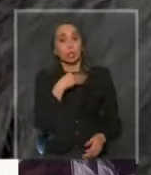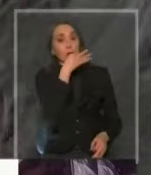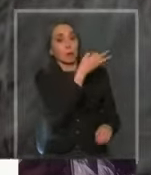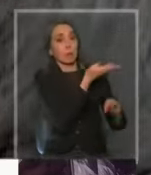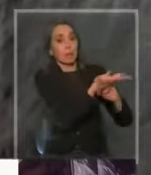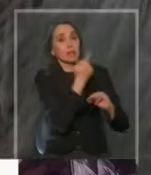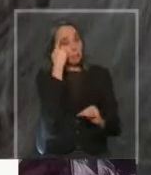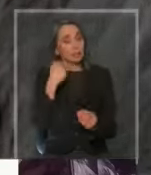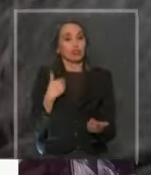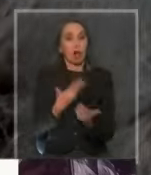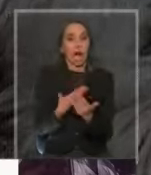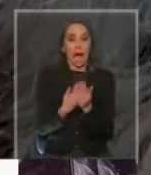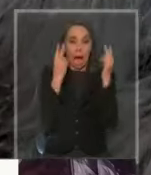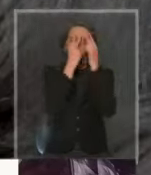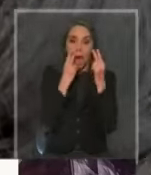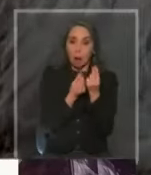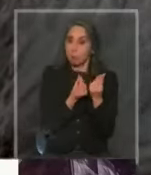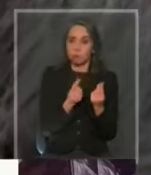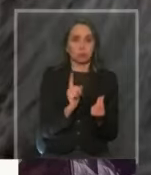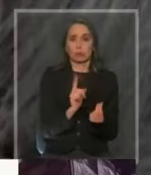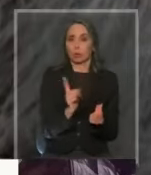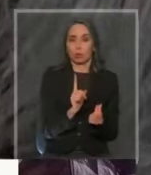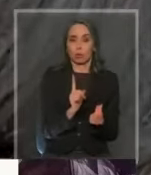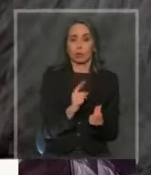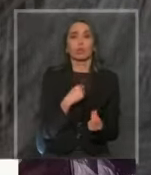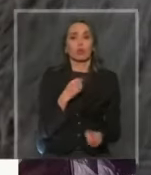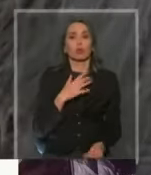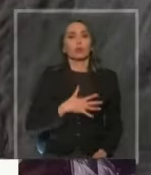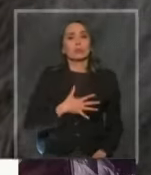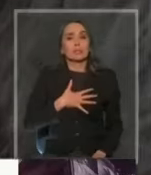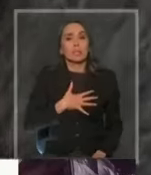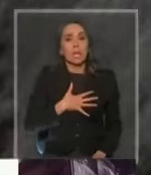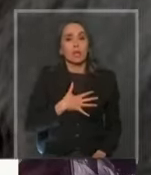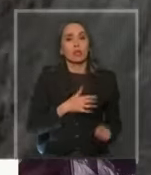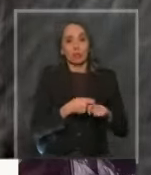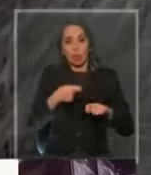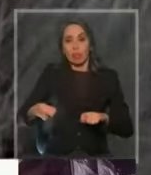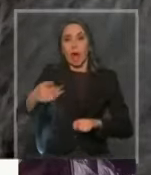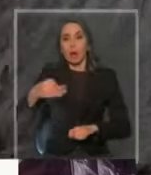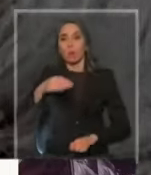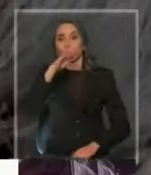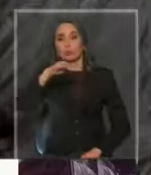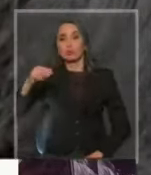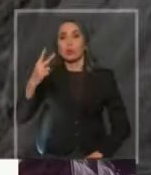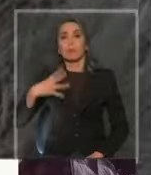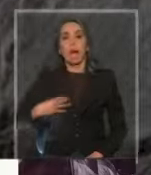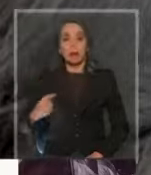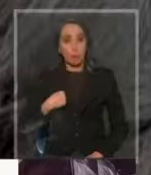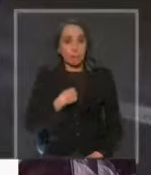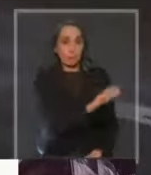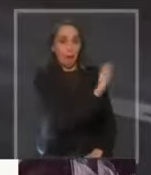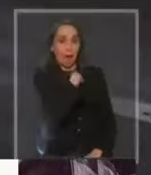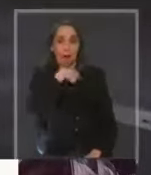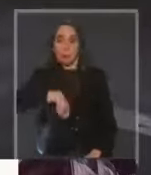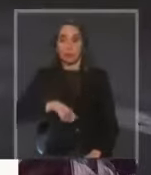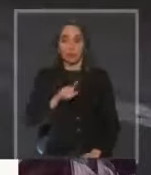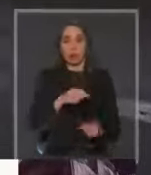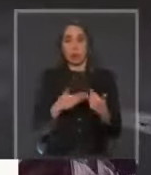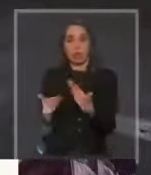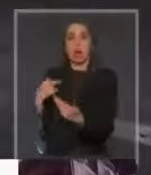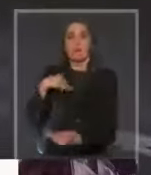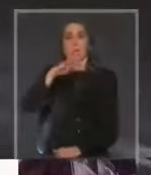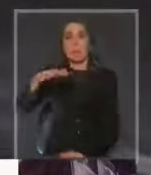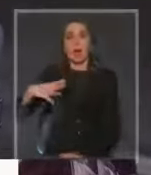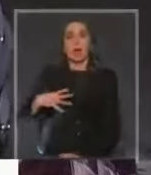quiero aprovechar o cosas así, es porque yo siento que es lo justo para mis hijos, porque no es para mí, es para ellos. La